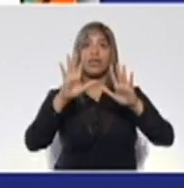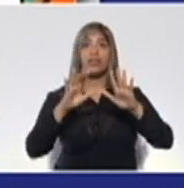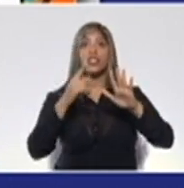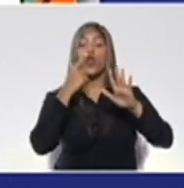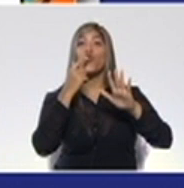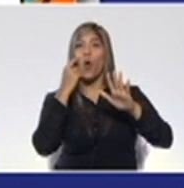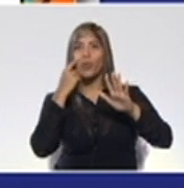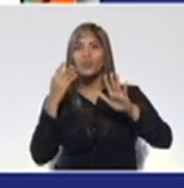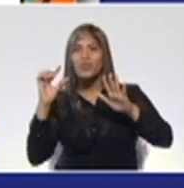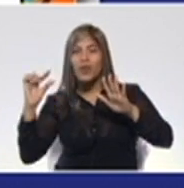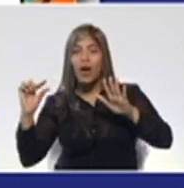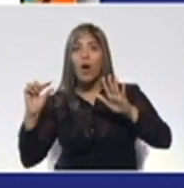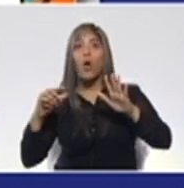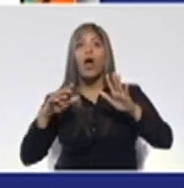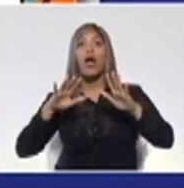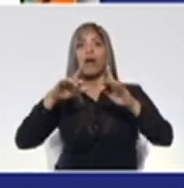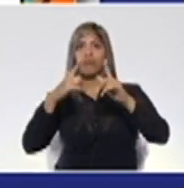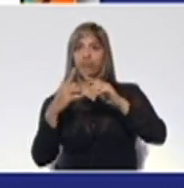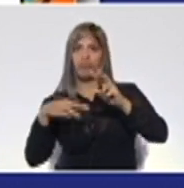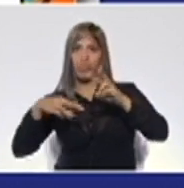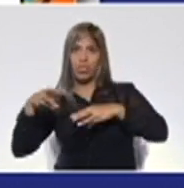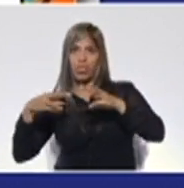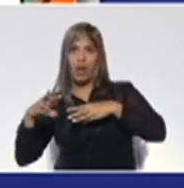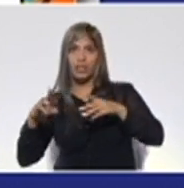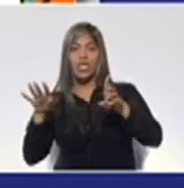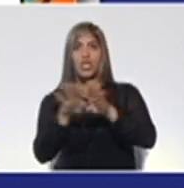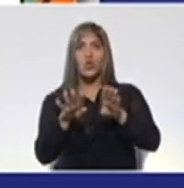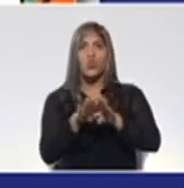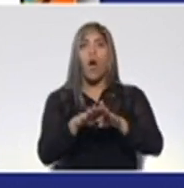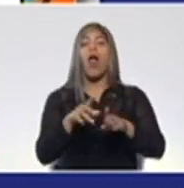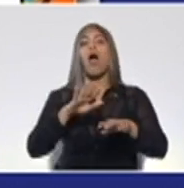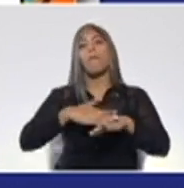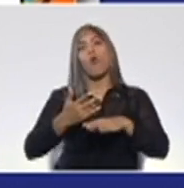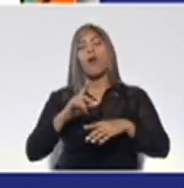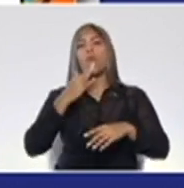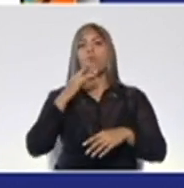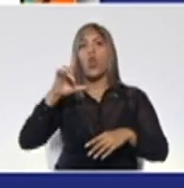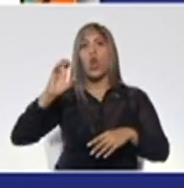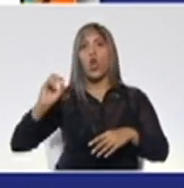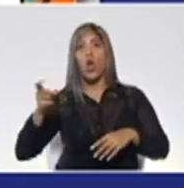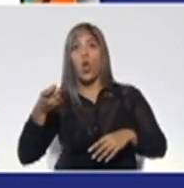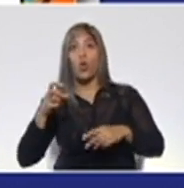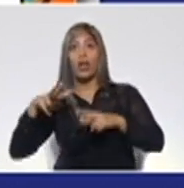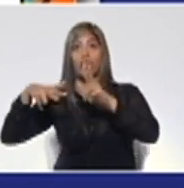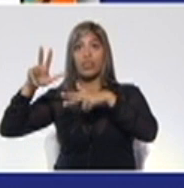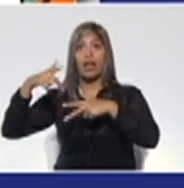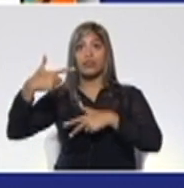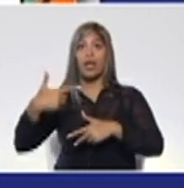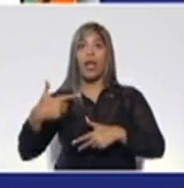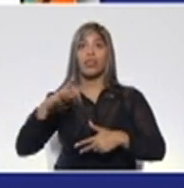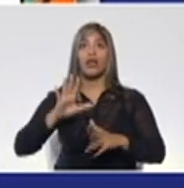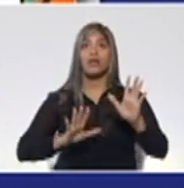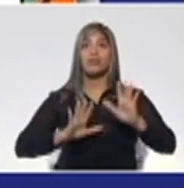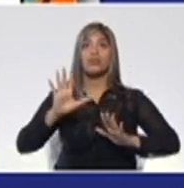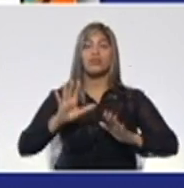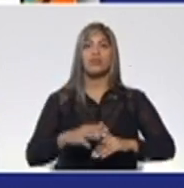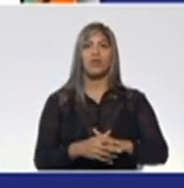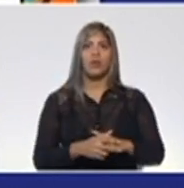color rojo, de 13 es igual, aplicando la propiedad anterior, al logaritmo de 13 sobre